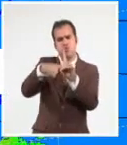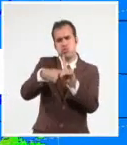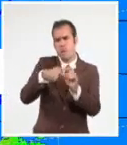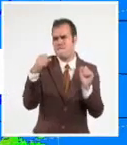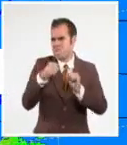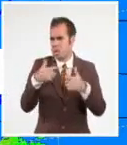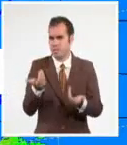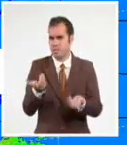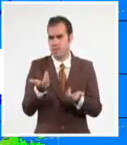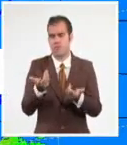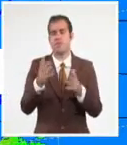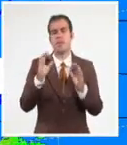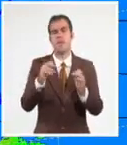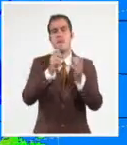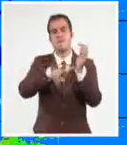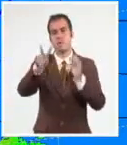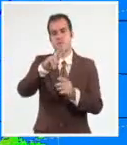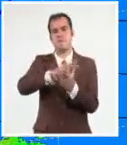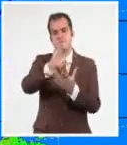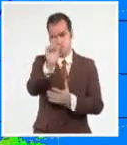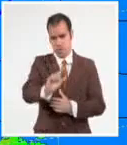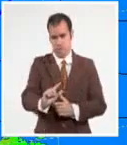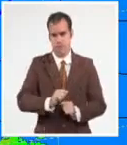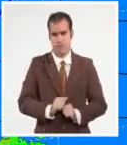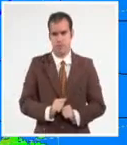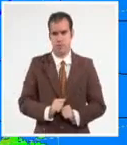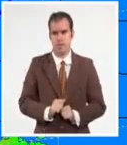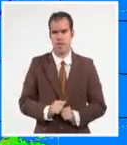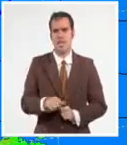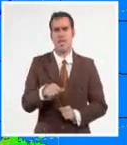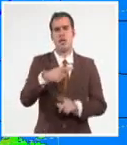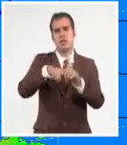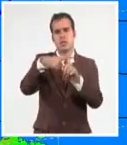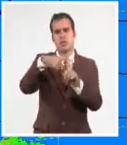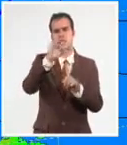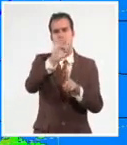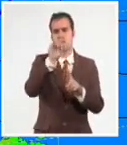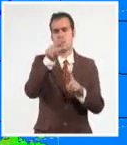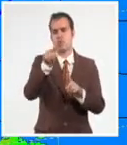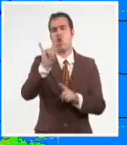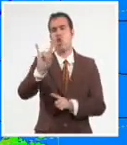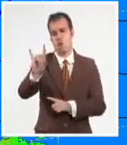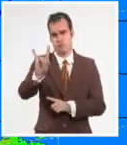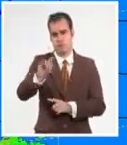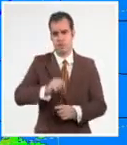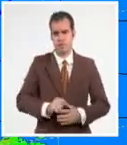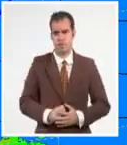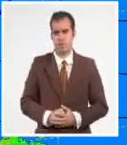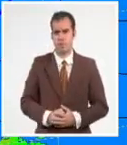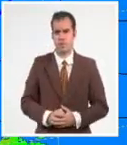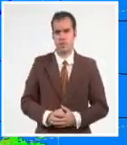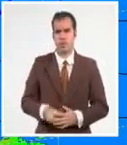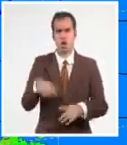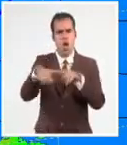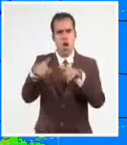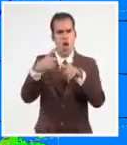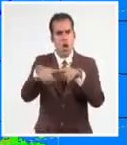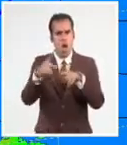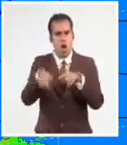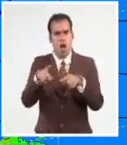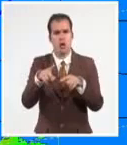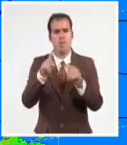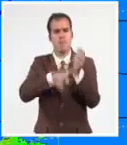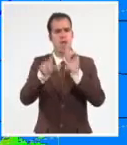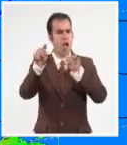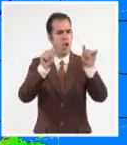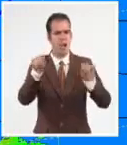en Bainoa, en la provincia de Mayabeque, con 7.9 grados Celsius. En otras muchas localidades las temperaturas mínimas estuvieron